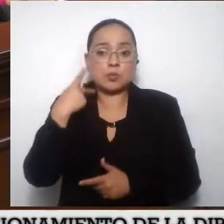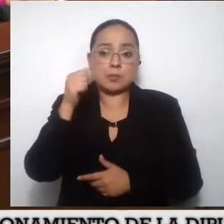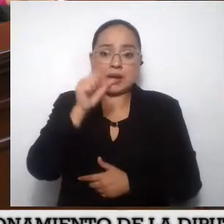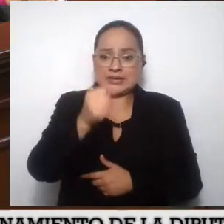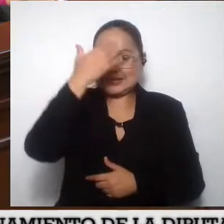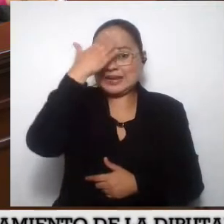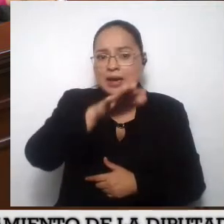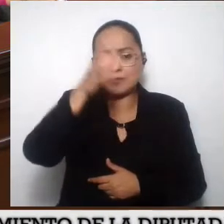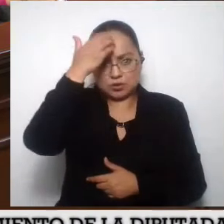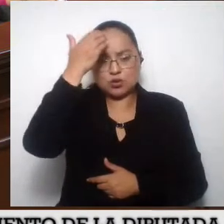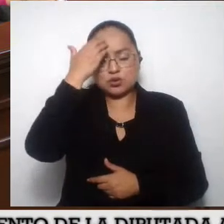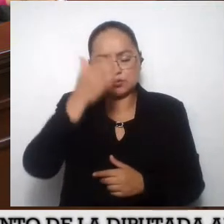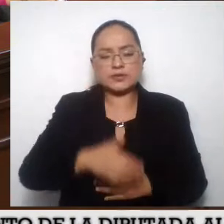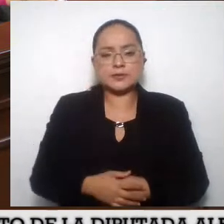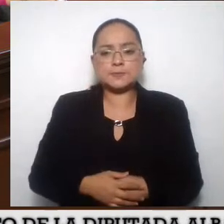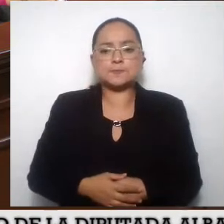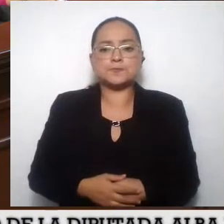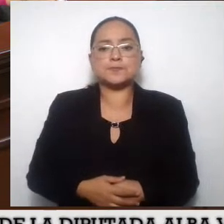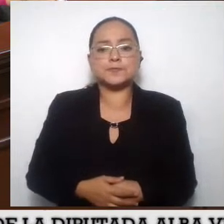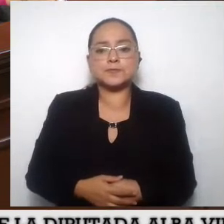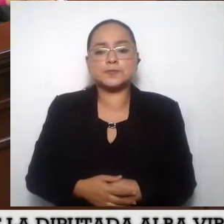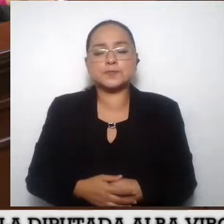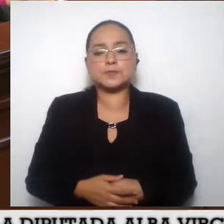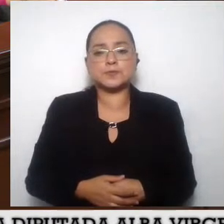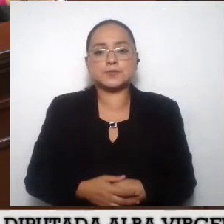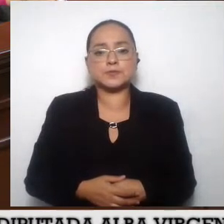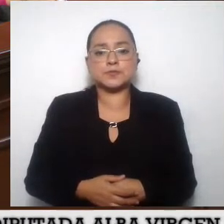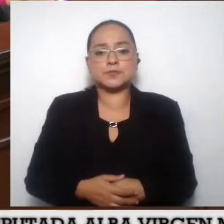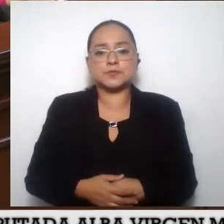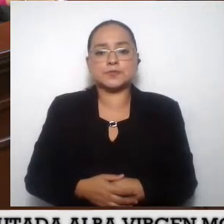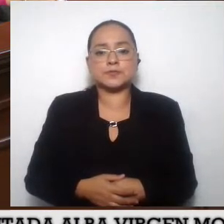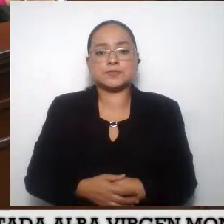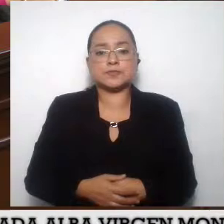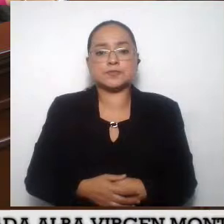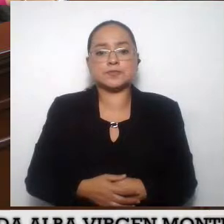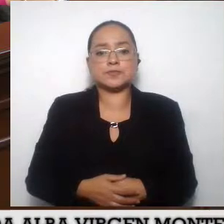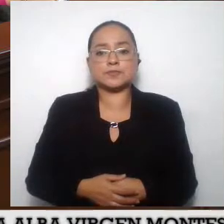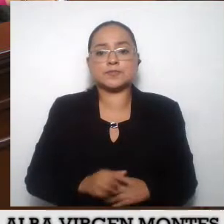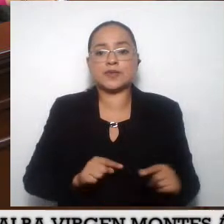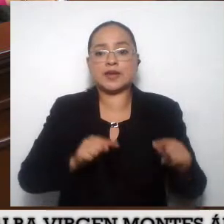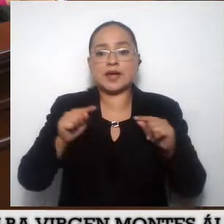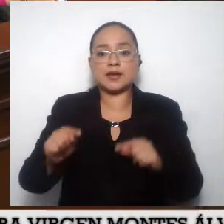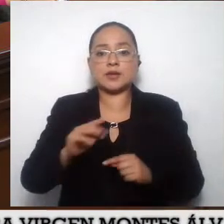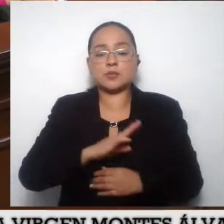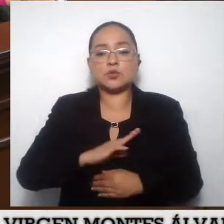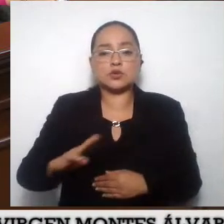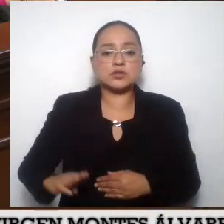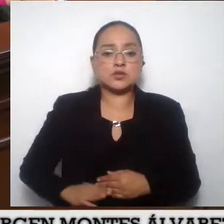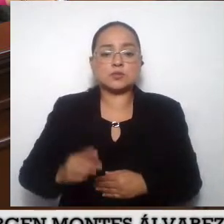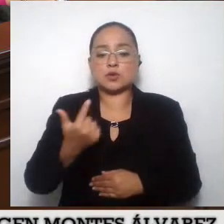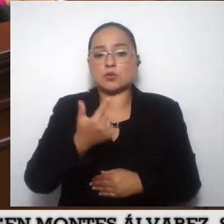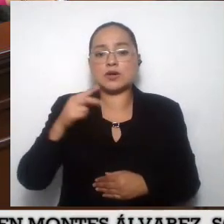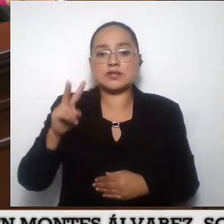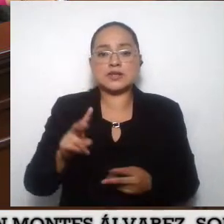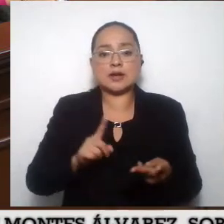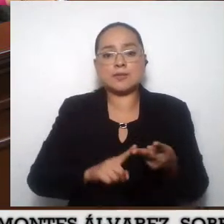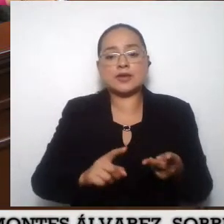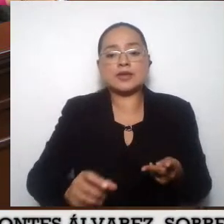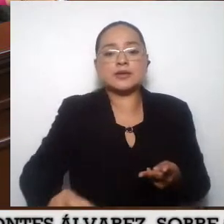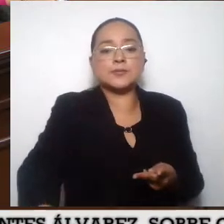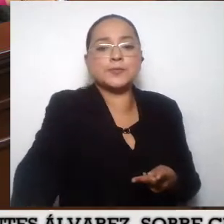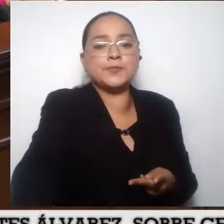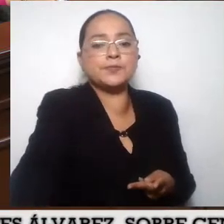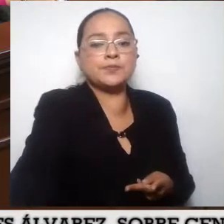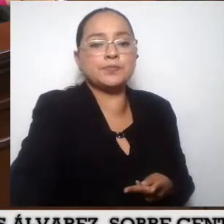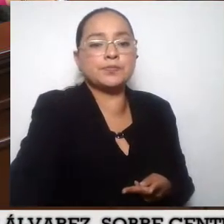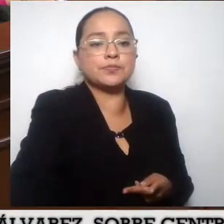Un fenómeno muy común que se está dando en los municipios de Guasave y Sinaloa y que se incrementa como una espiral es